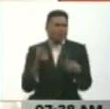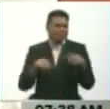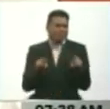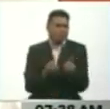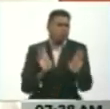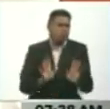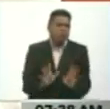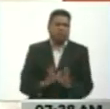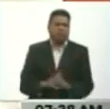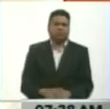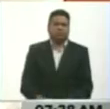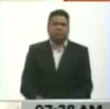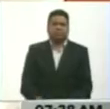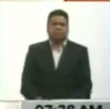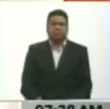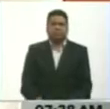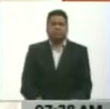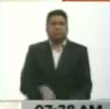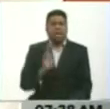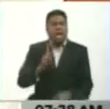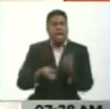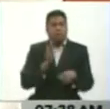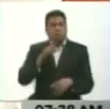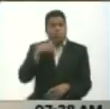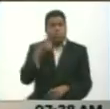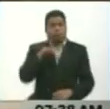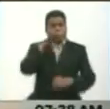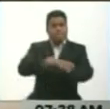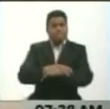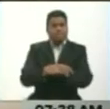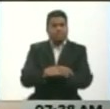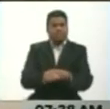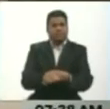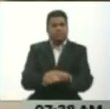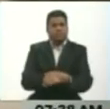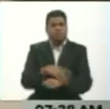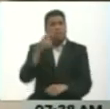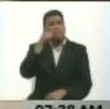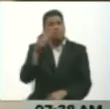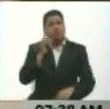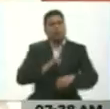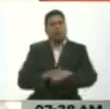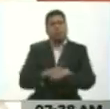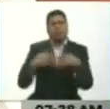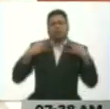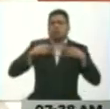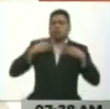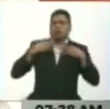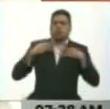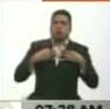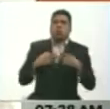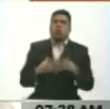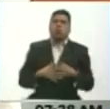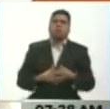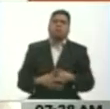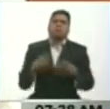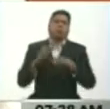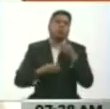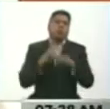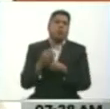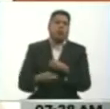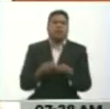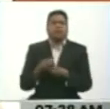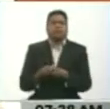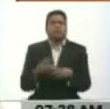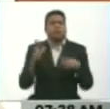estos políticos presos que buscan muy bien el momento, la vestimenta, todo cómo lo van a hacer para tener